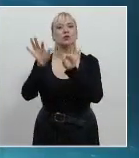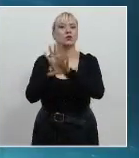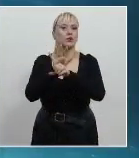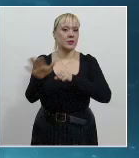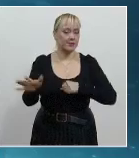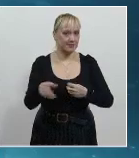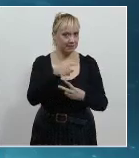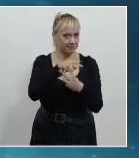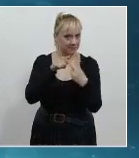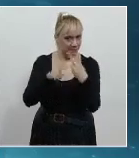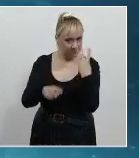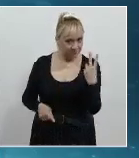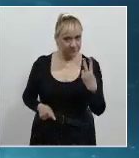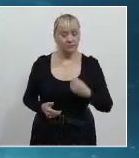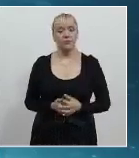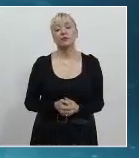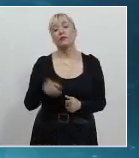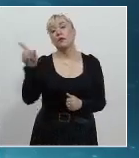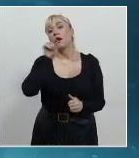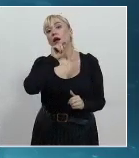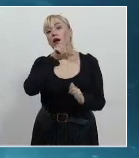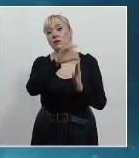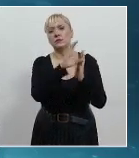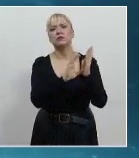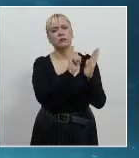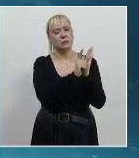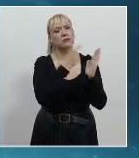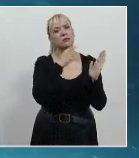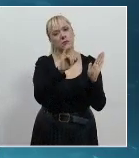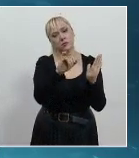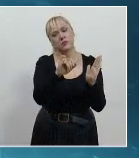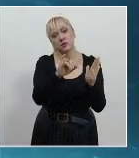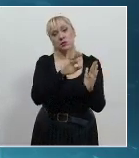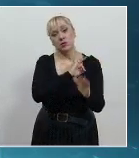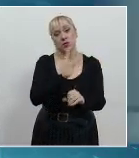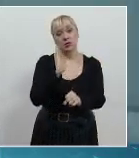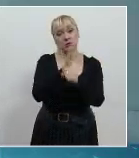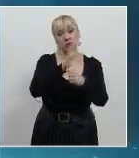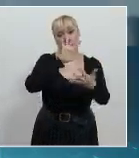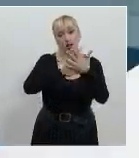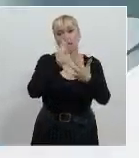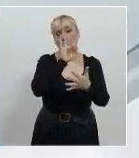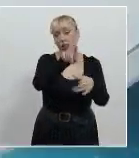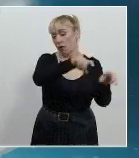Constitucional disposición de Jalisco que sanciona con prisión el delito de abandono de familia.